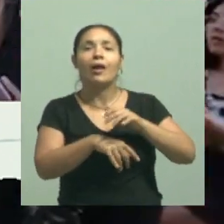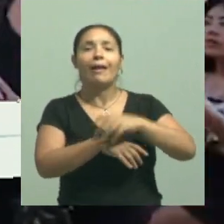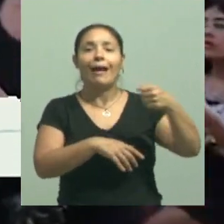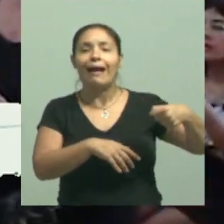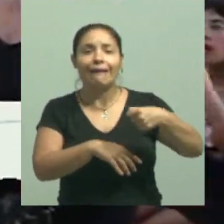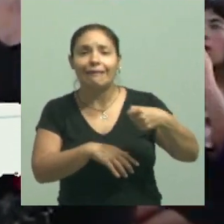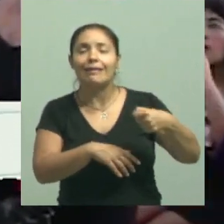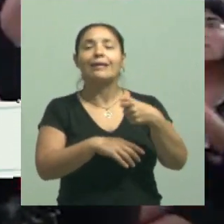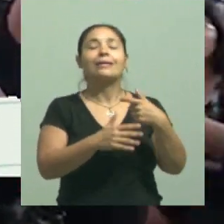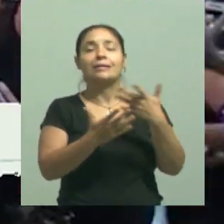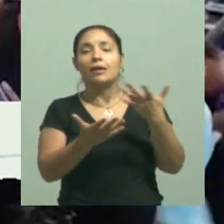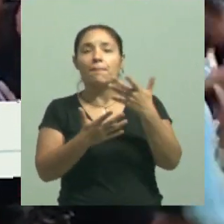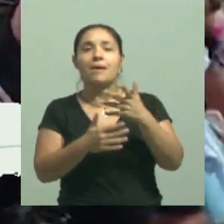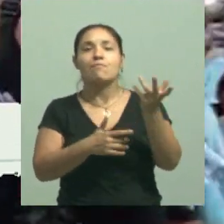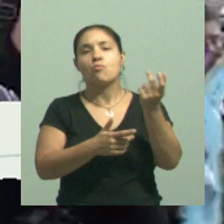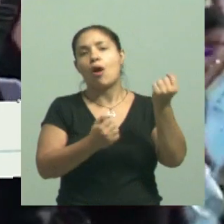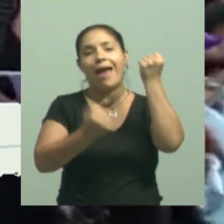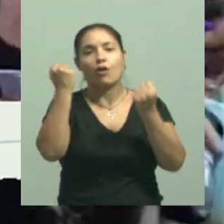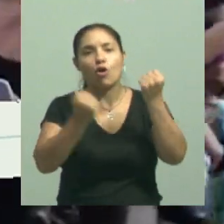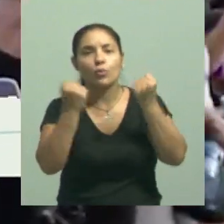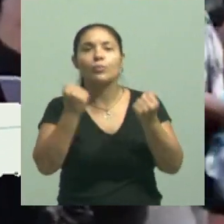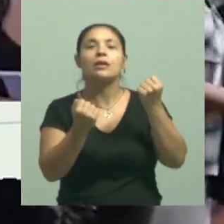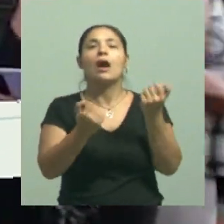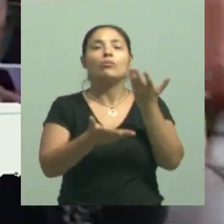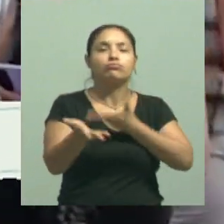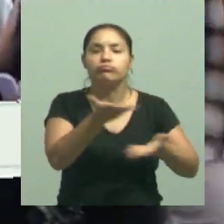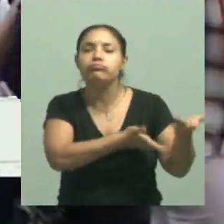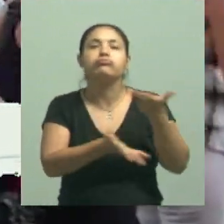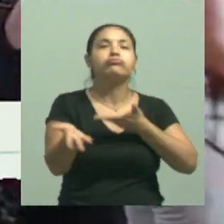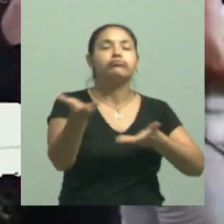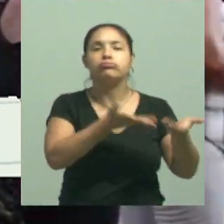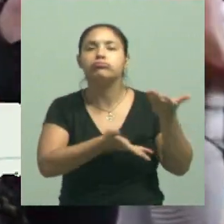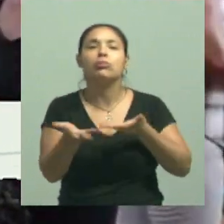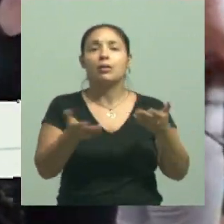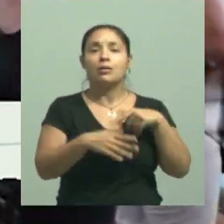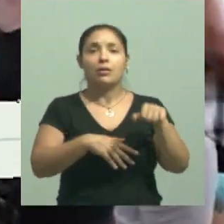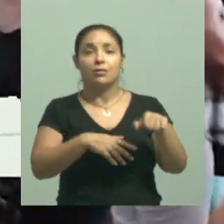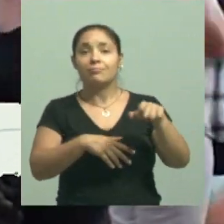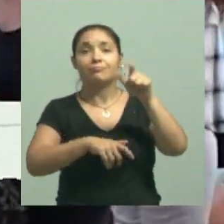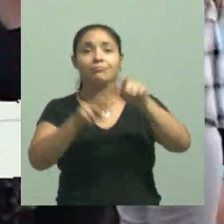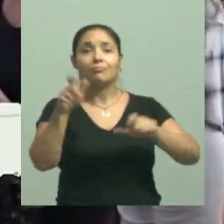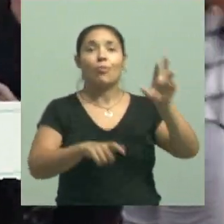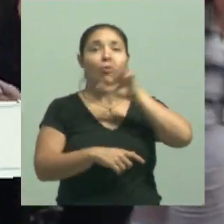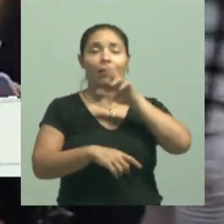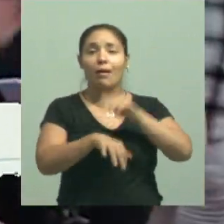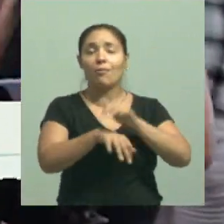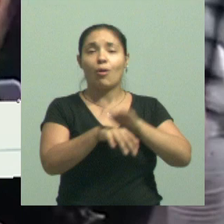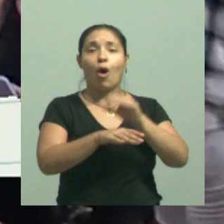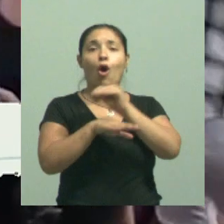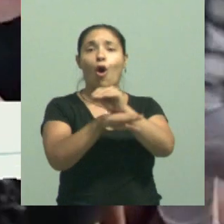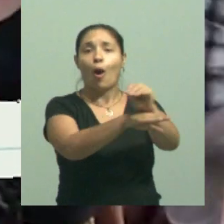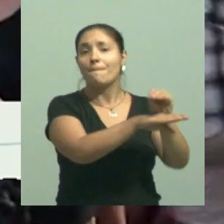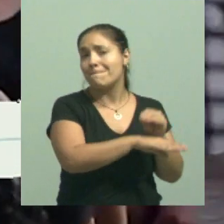mantienen, ¿no?, la economía popular, solidaria, horizontal de los lugares, las que dan de comer. O sea, las mujeres somos las que dan de